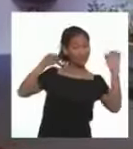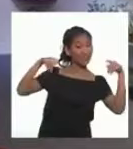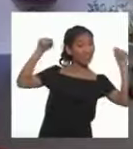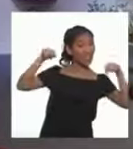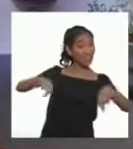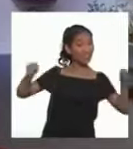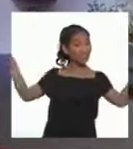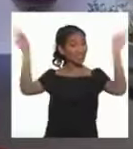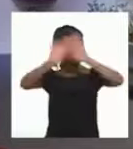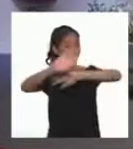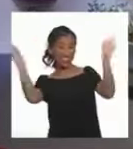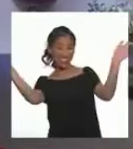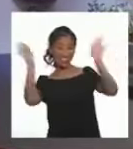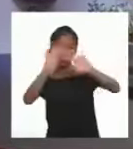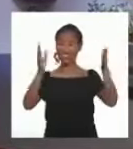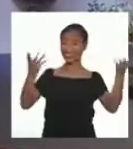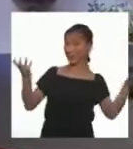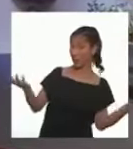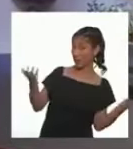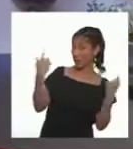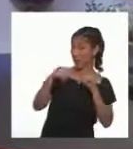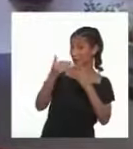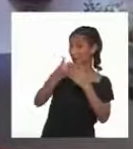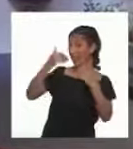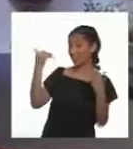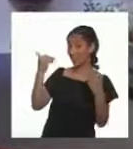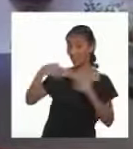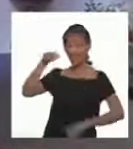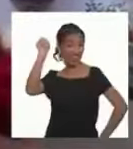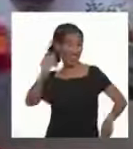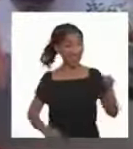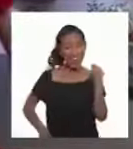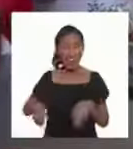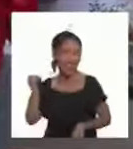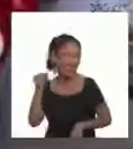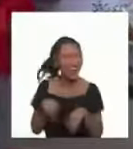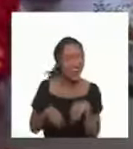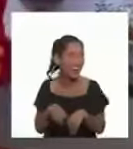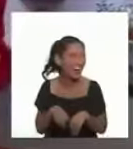ahora sí, ¡nos despedimos! Pero antes...